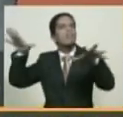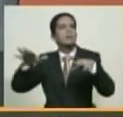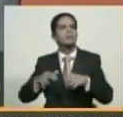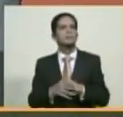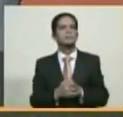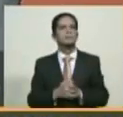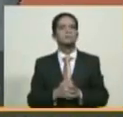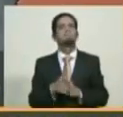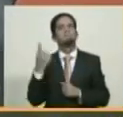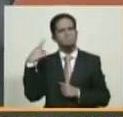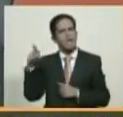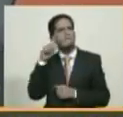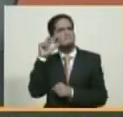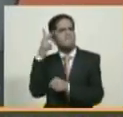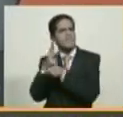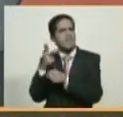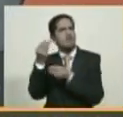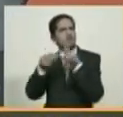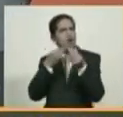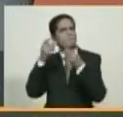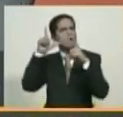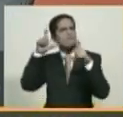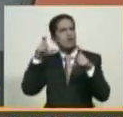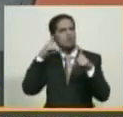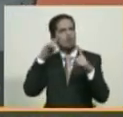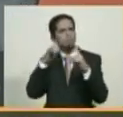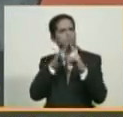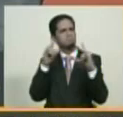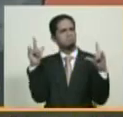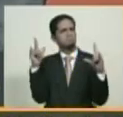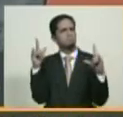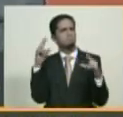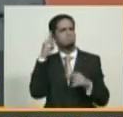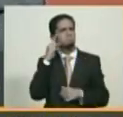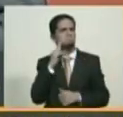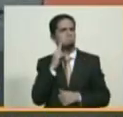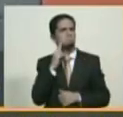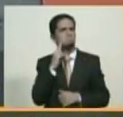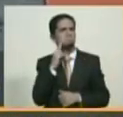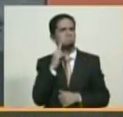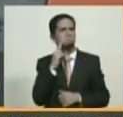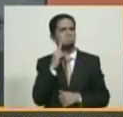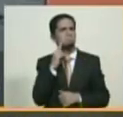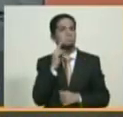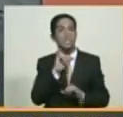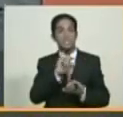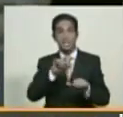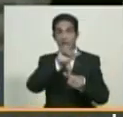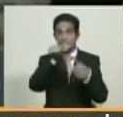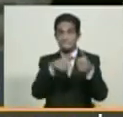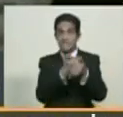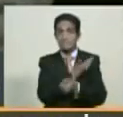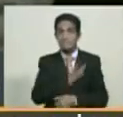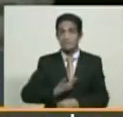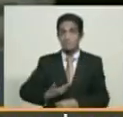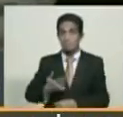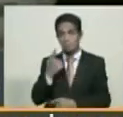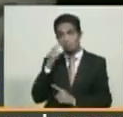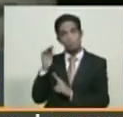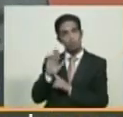Tenemos el video de cómo se hizo la famosa foto esa del puente Simón Bolívar, aun cuando ya la vicepresidenta mostró que